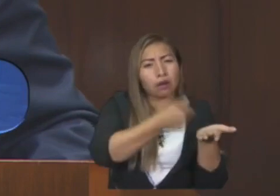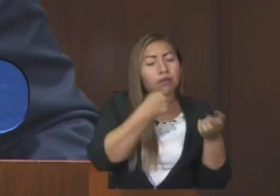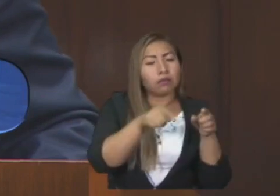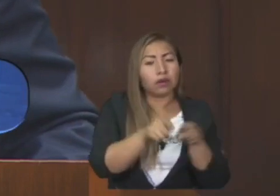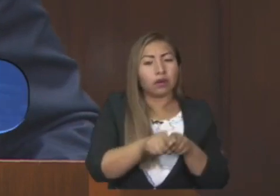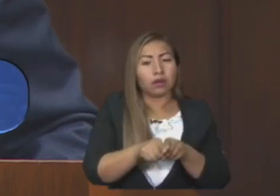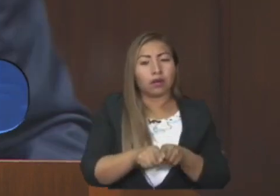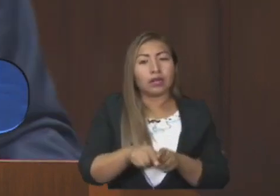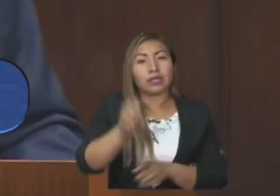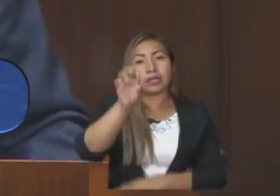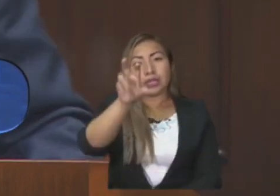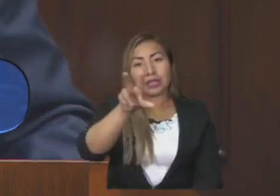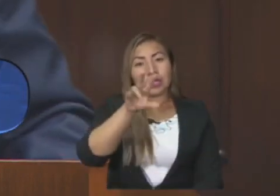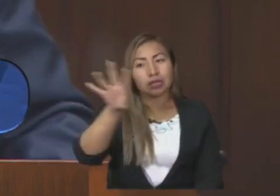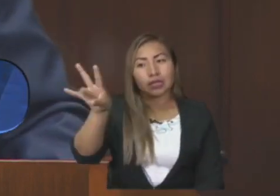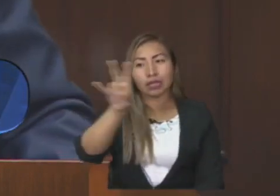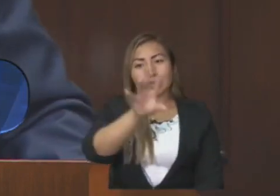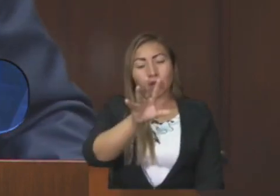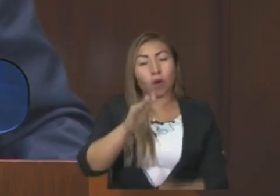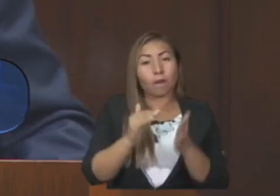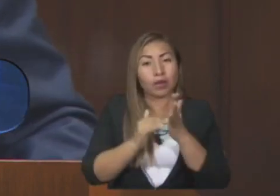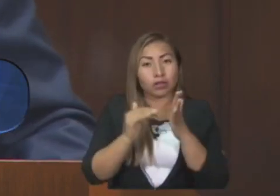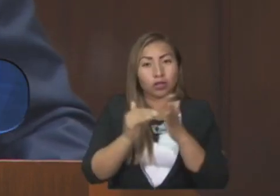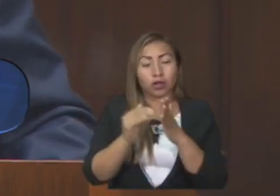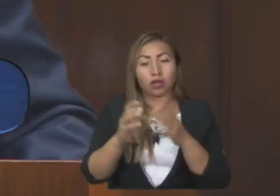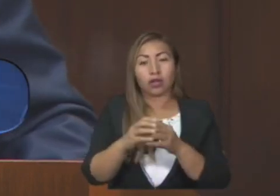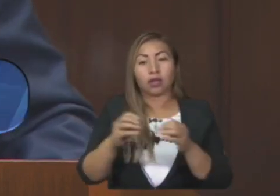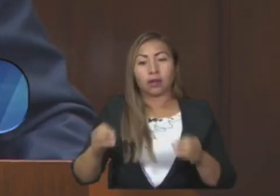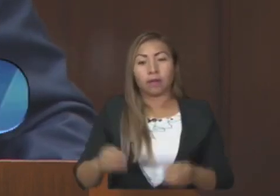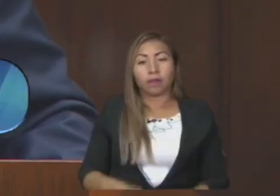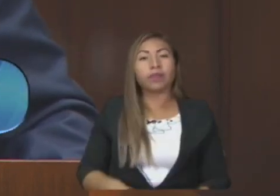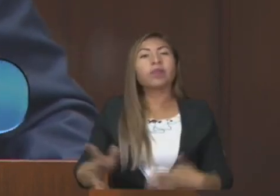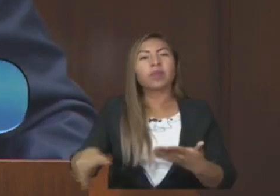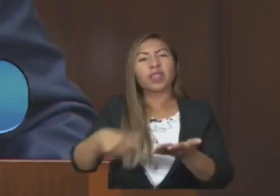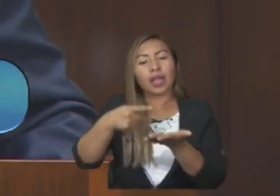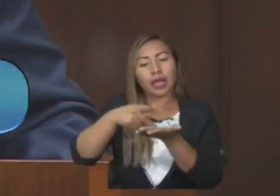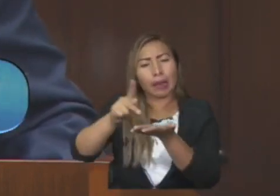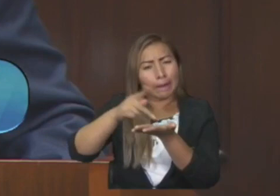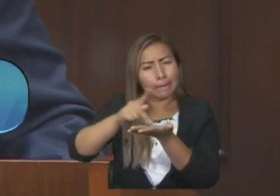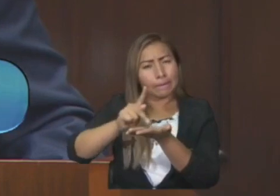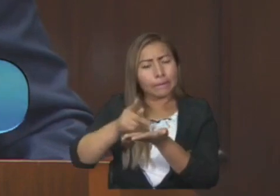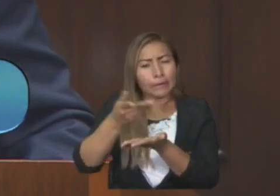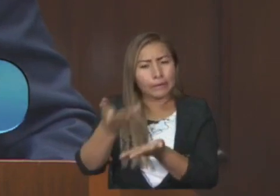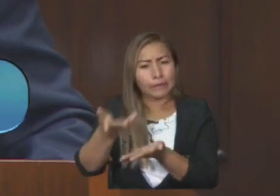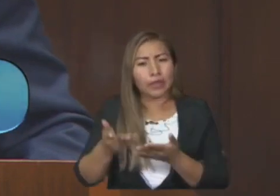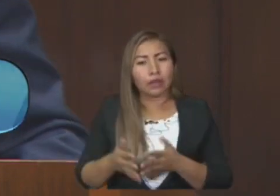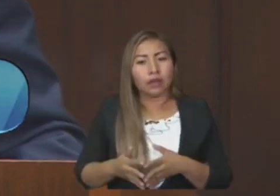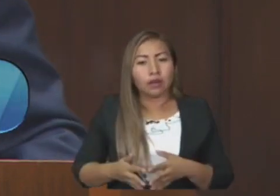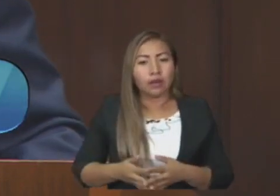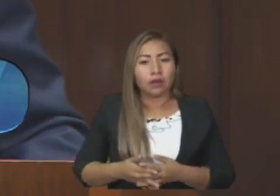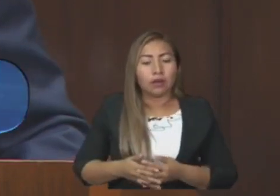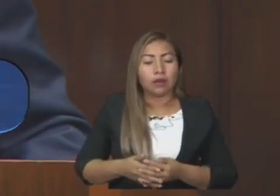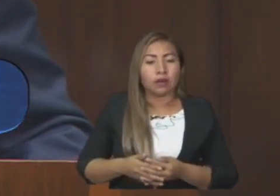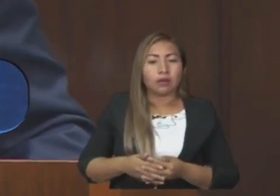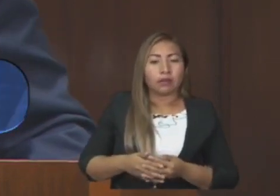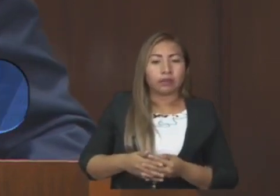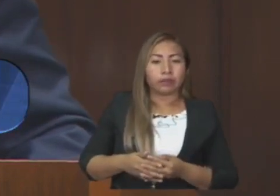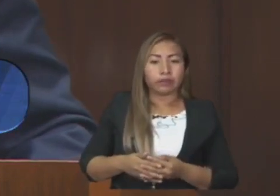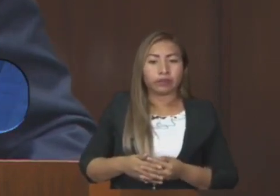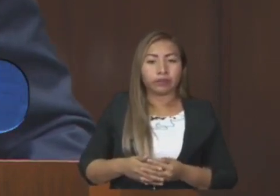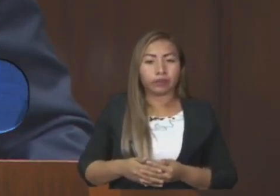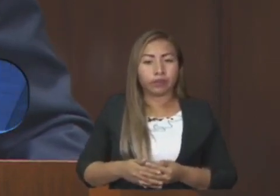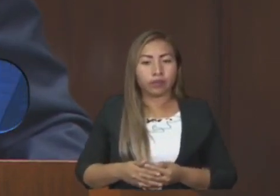375 millones de dólares. Esa aceptación del pago y esos términos y condiciones